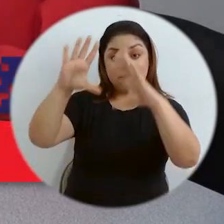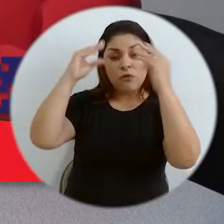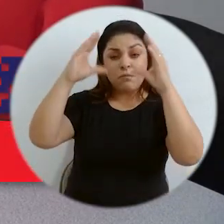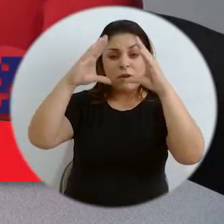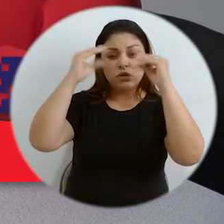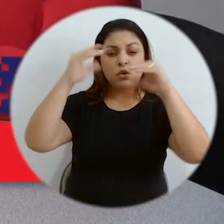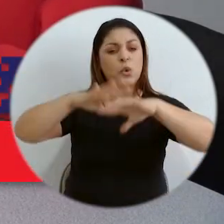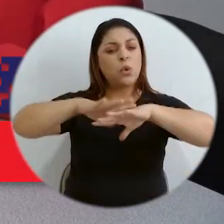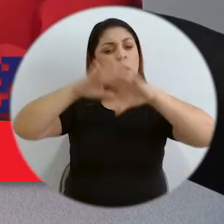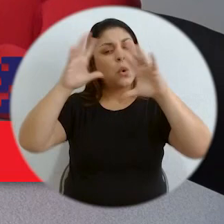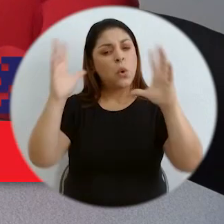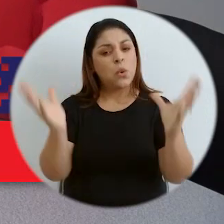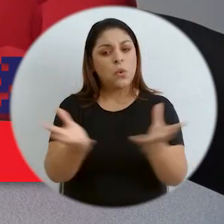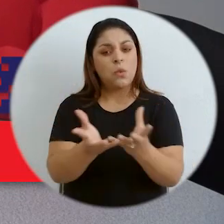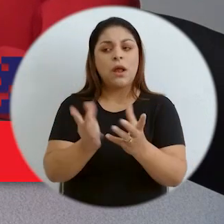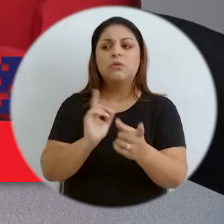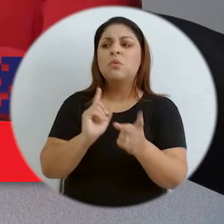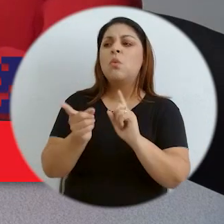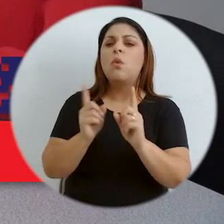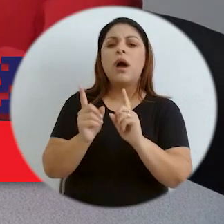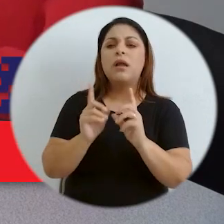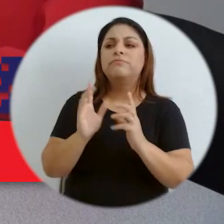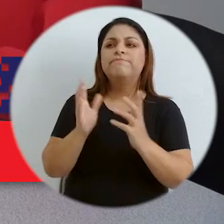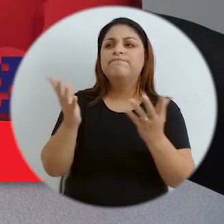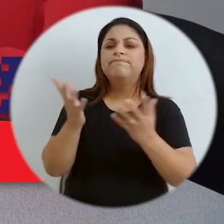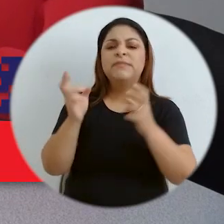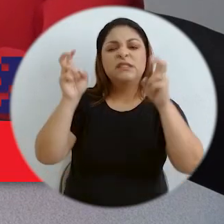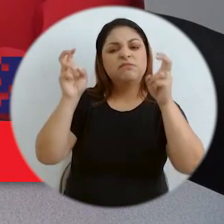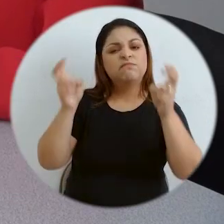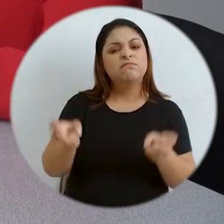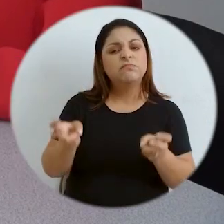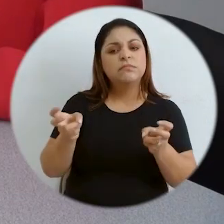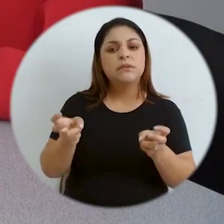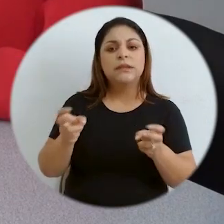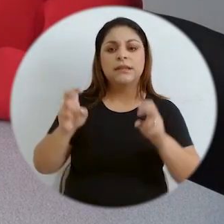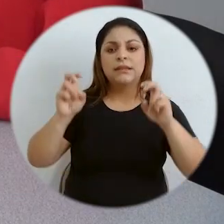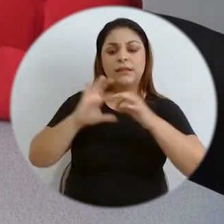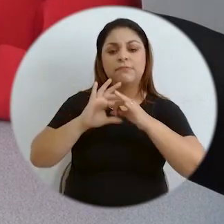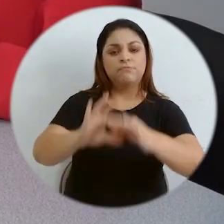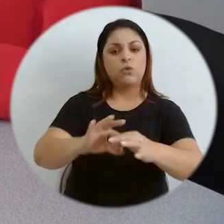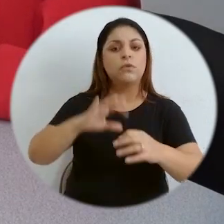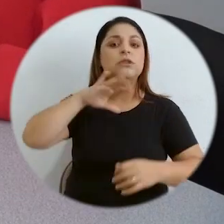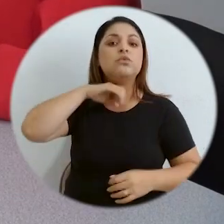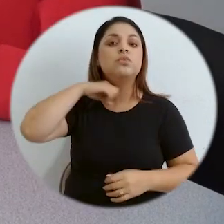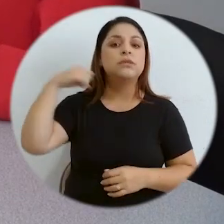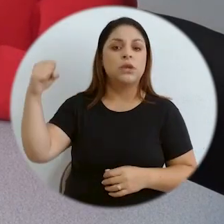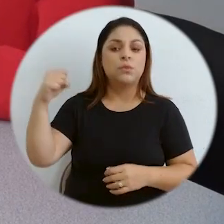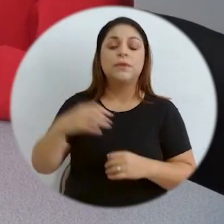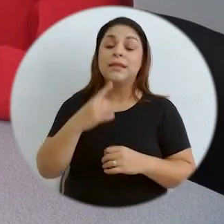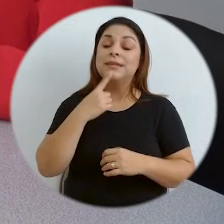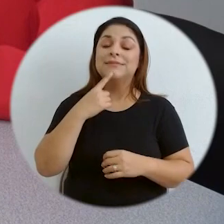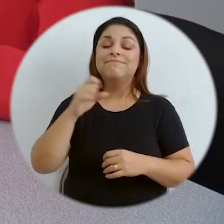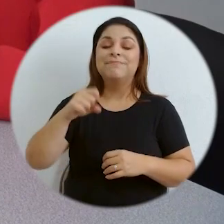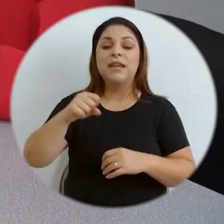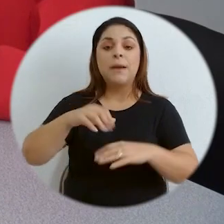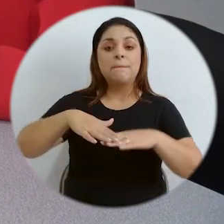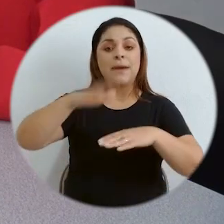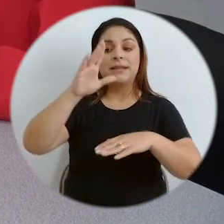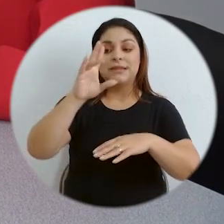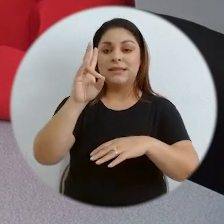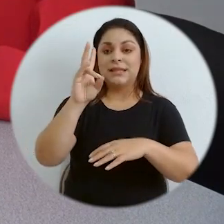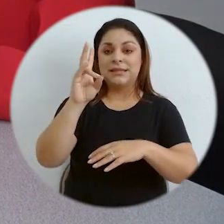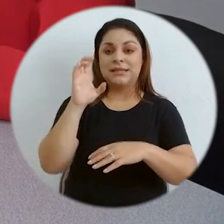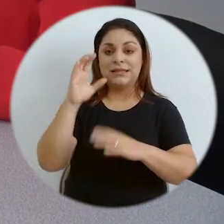datos globales, ¿qué podríamos mencionar en relación con el suicidio, verdad? Sí, bueno, se dice que